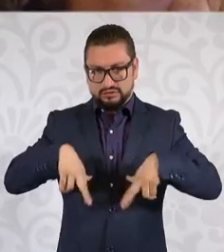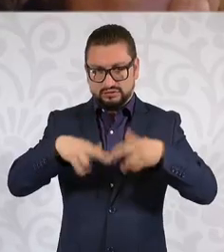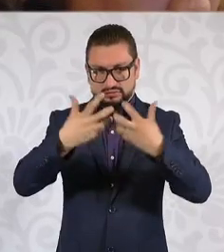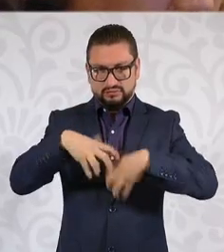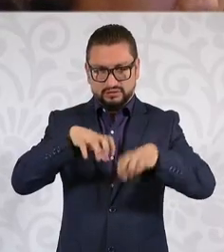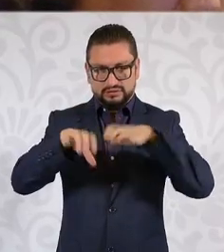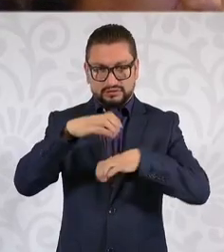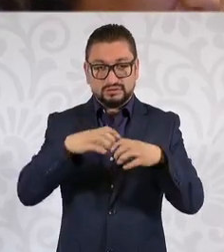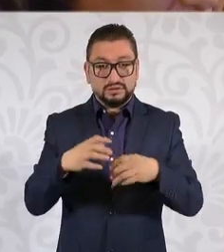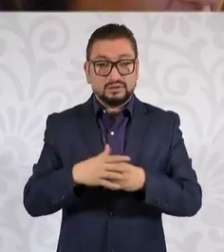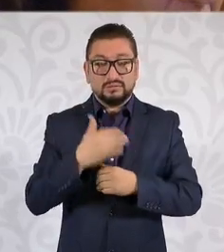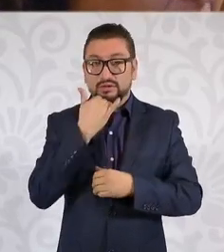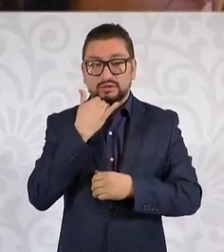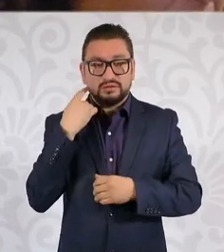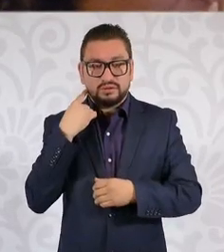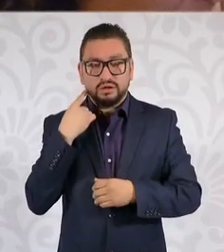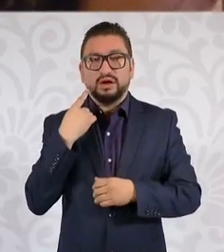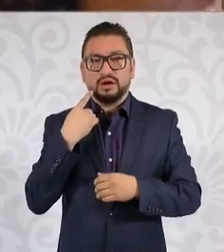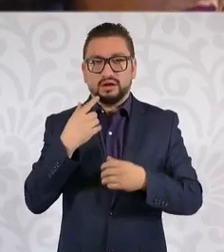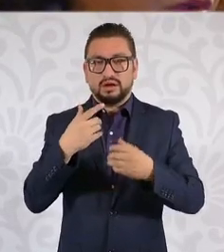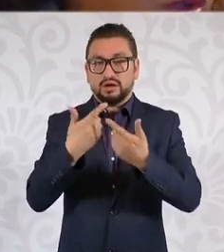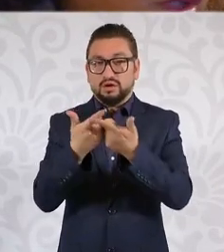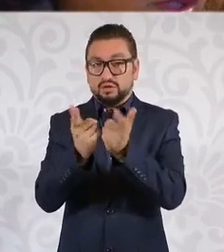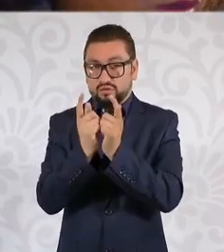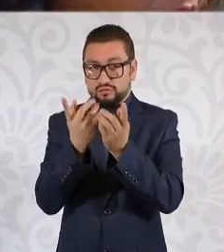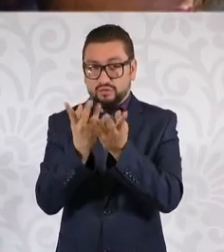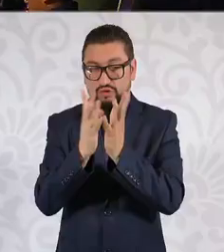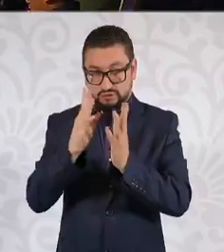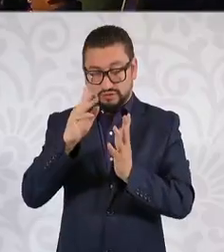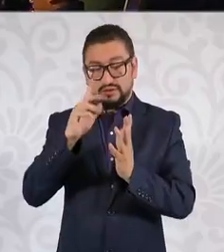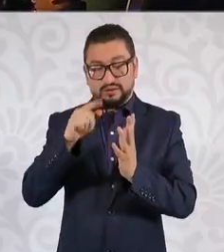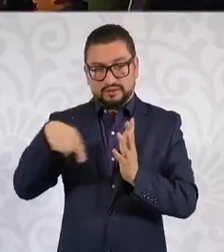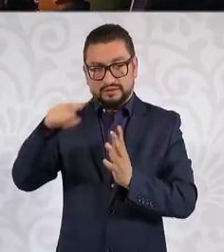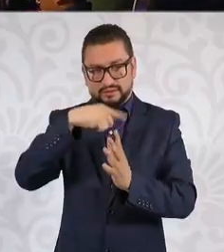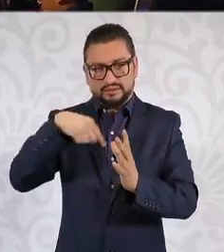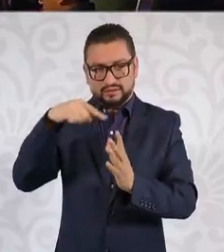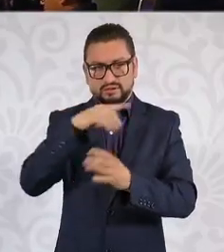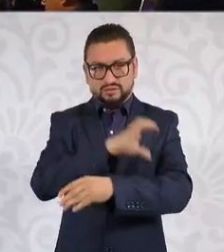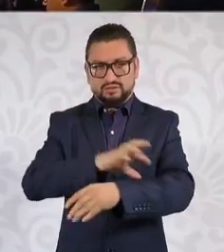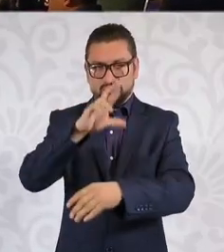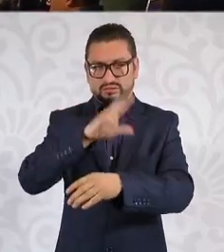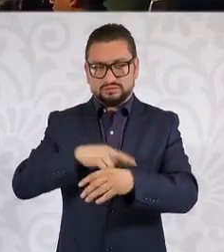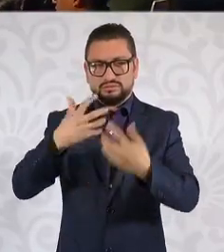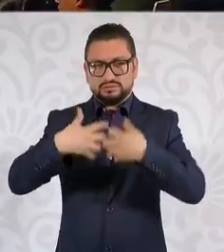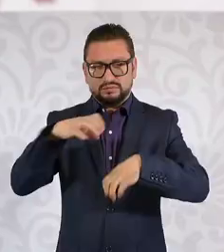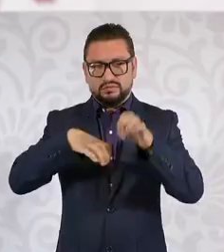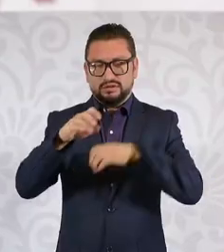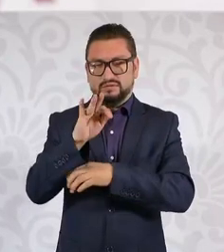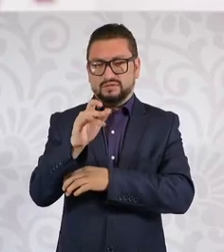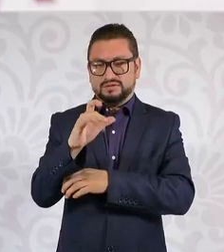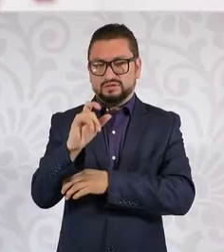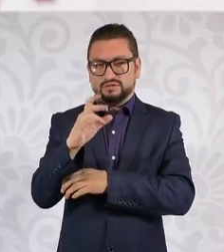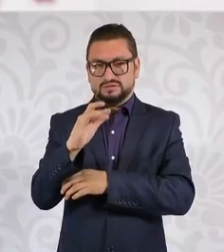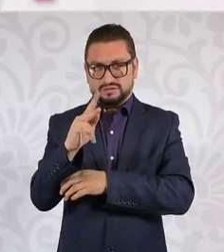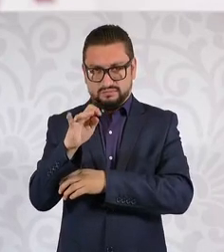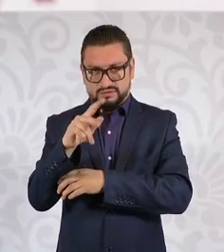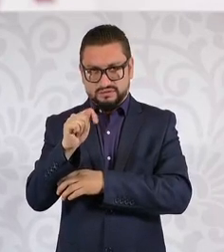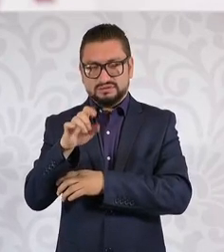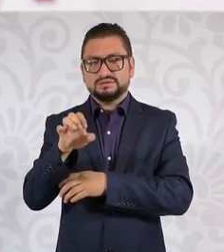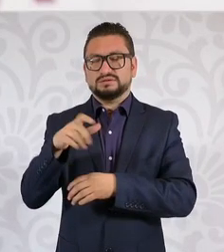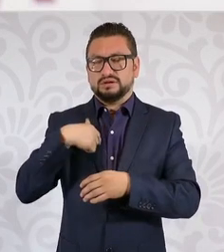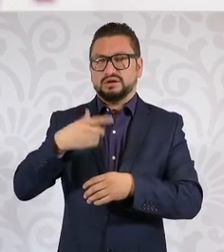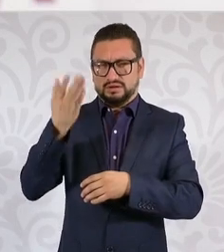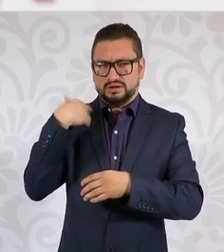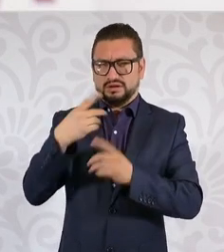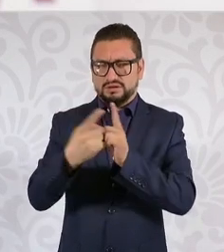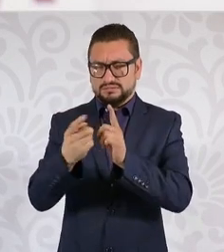de la reunión. ¿La comisión qué, perdón? Es que no escuché. Del Consejo Empresarial. Ah, sí. El Consejo Coordinador Empresarial con Francisco Cervantes. Hablamos de